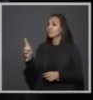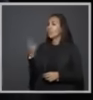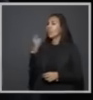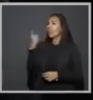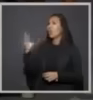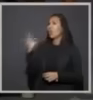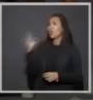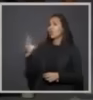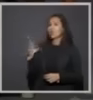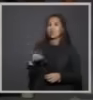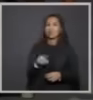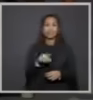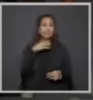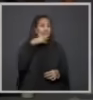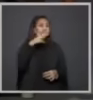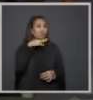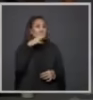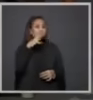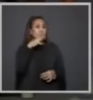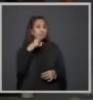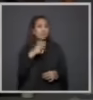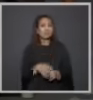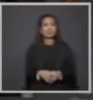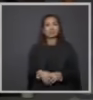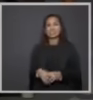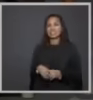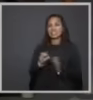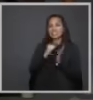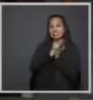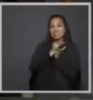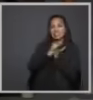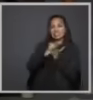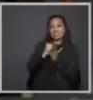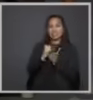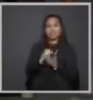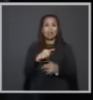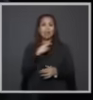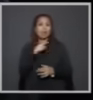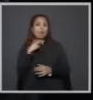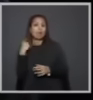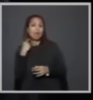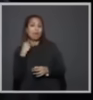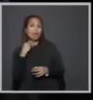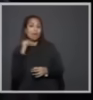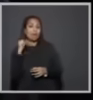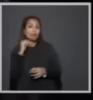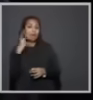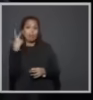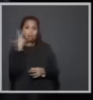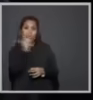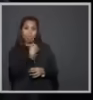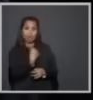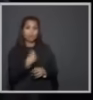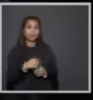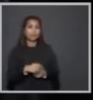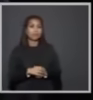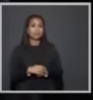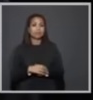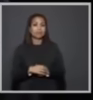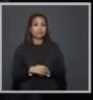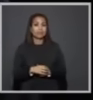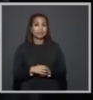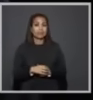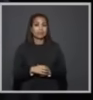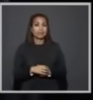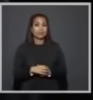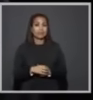Duele. Corrupción. Lastre. Pena de muerte. No. Legalización de